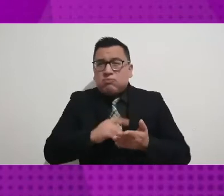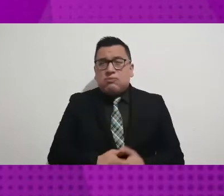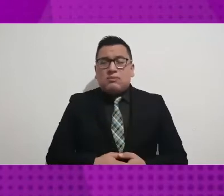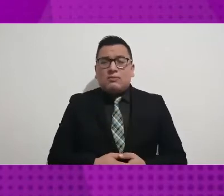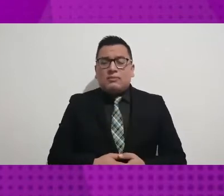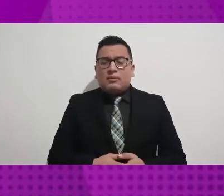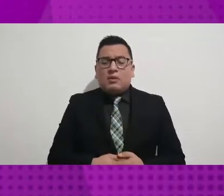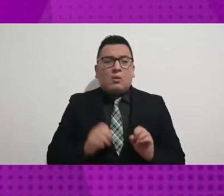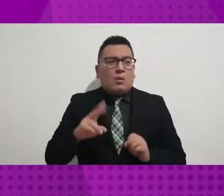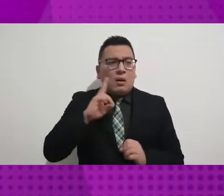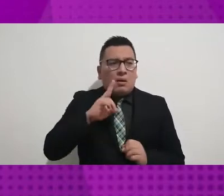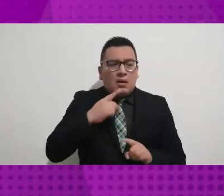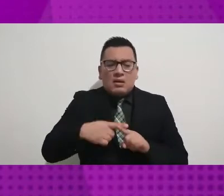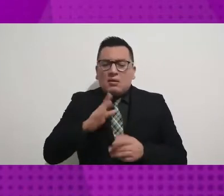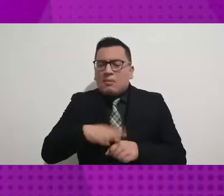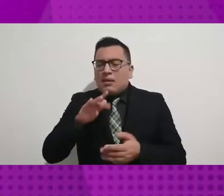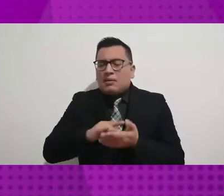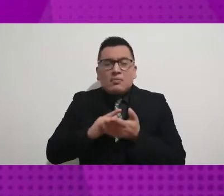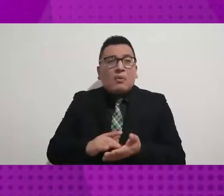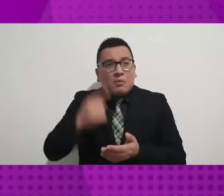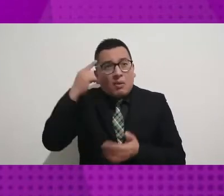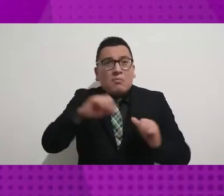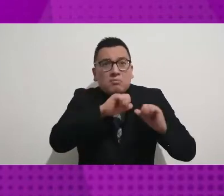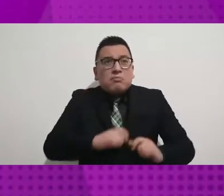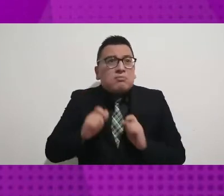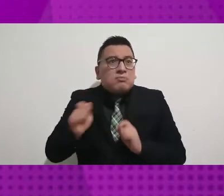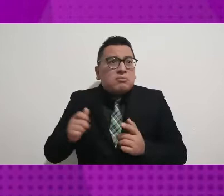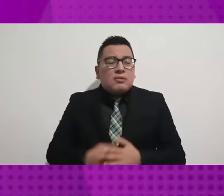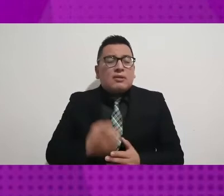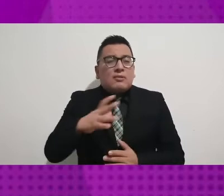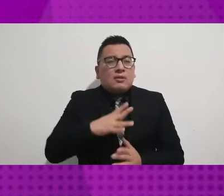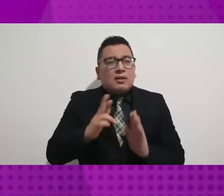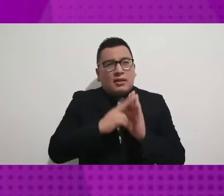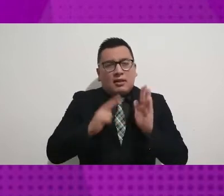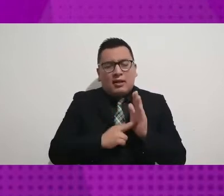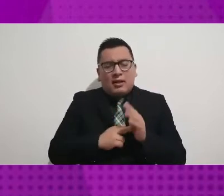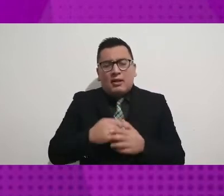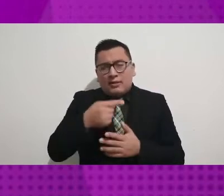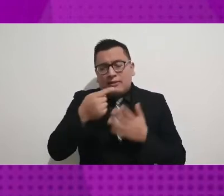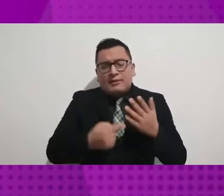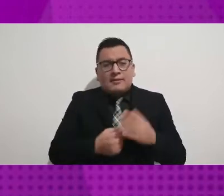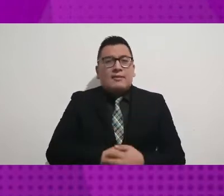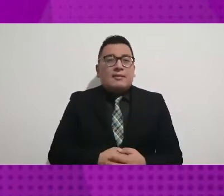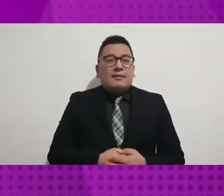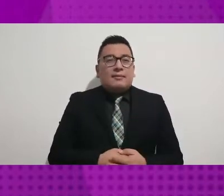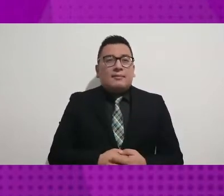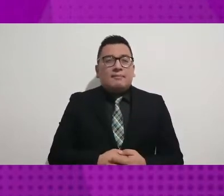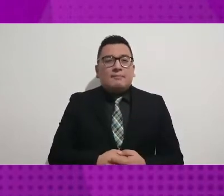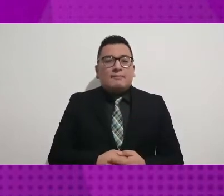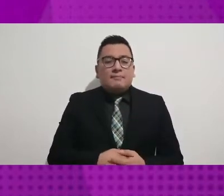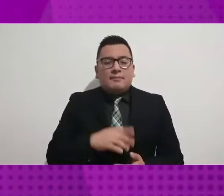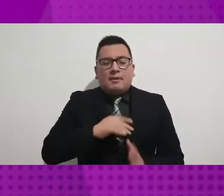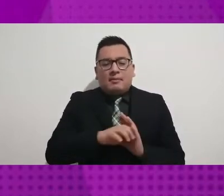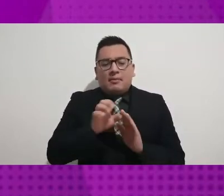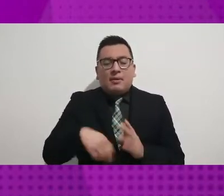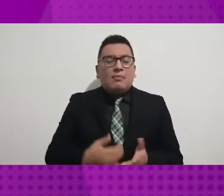votos, competir en quién es el que obtiene la mayor votación para ocupar el cargo, ahí hay una serie de reglas que pasan desde luego